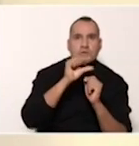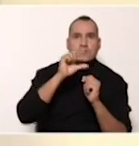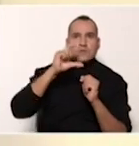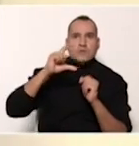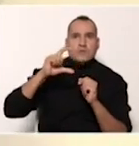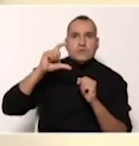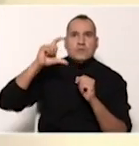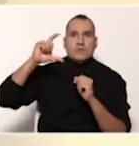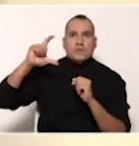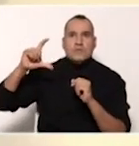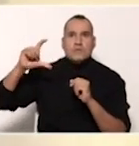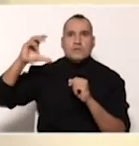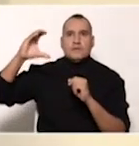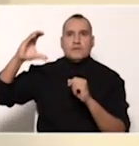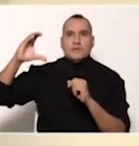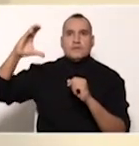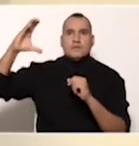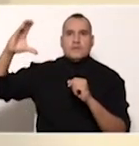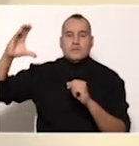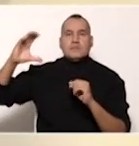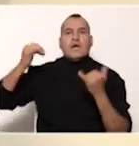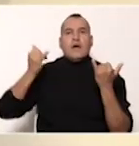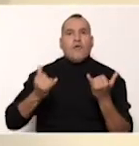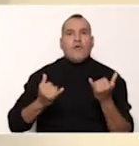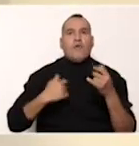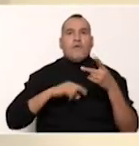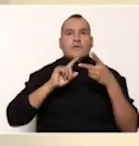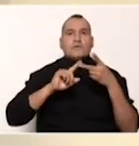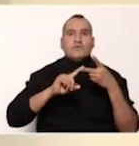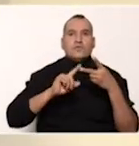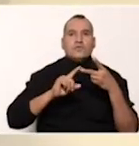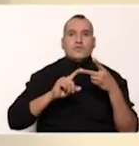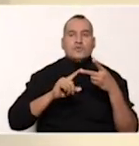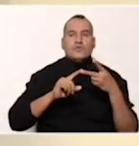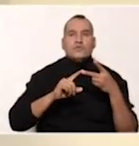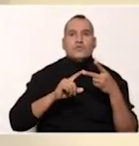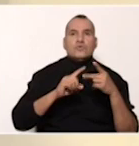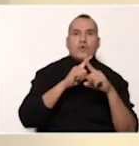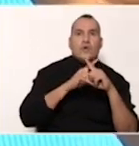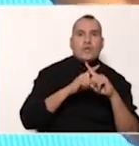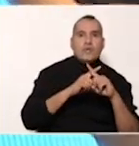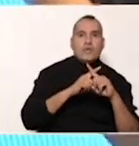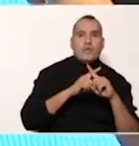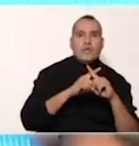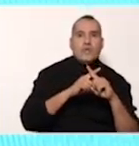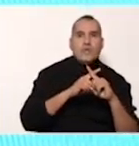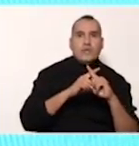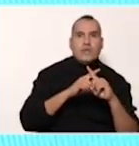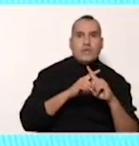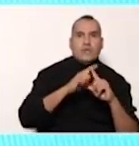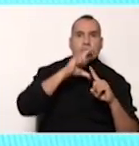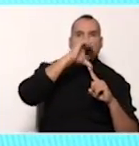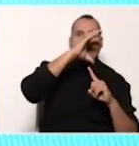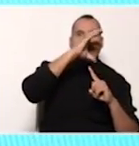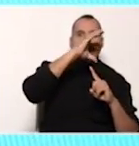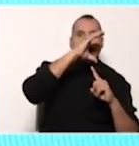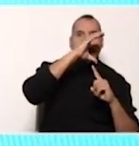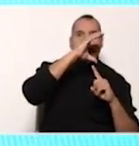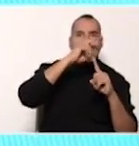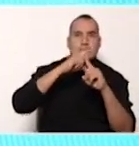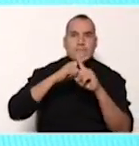vamos a ver un polinomio ordenado decreciente. Cuando un polinomio está